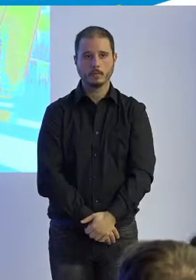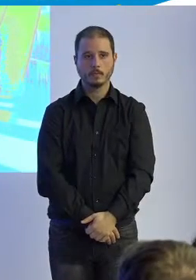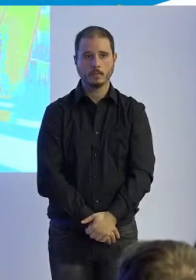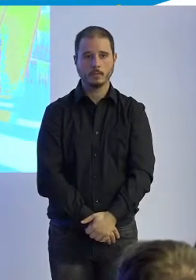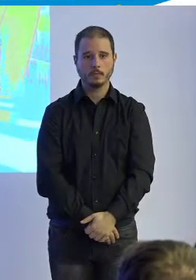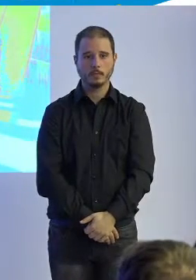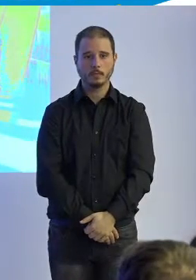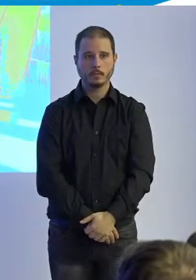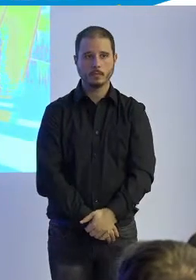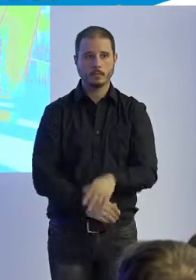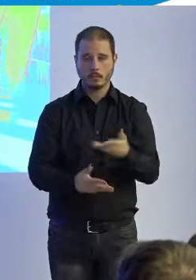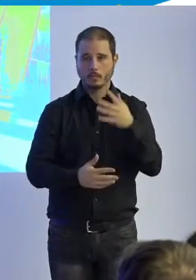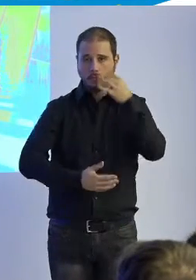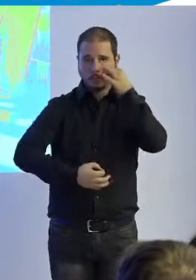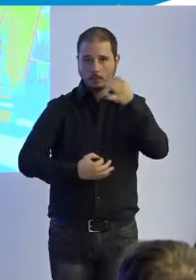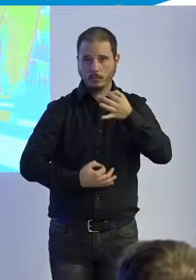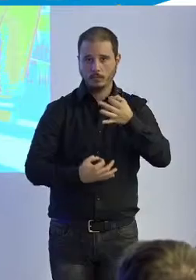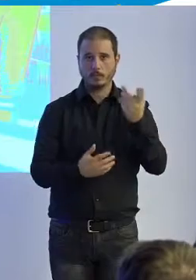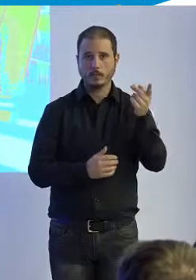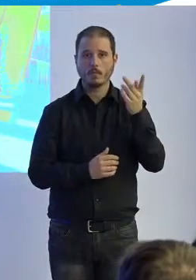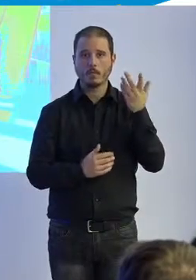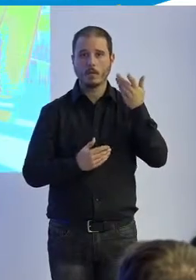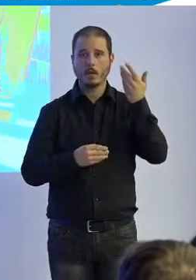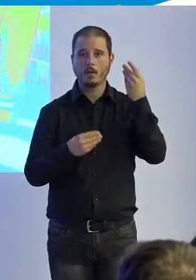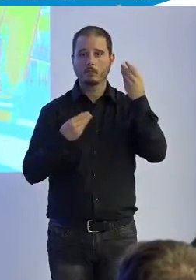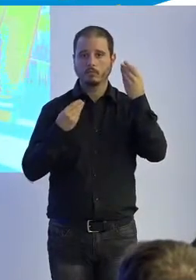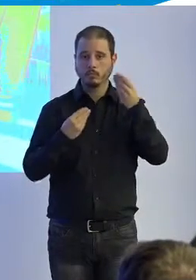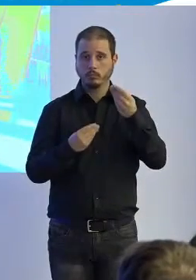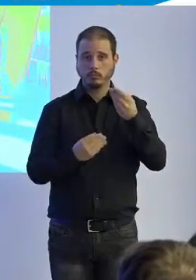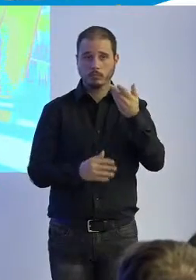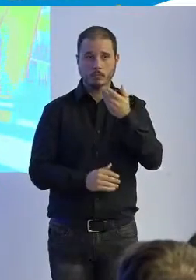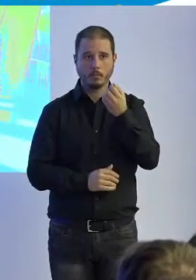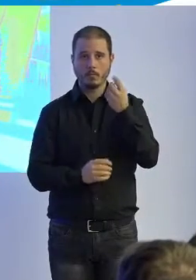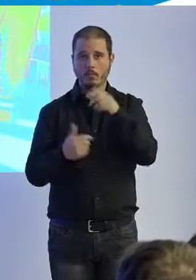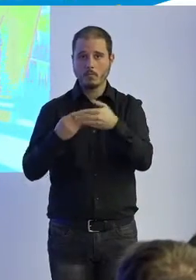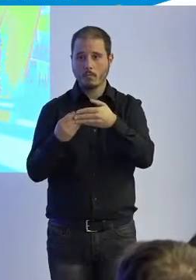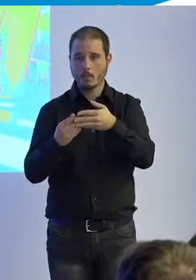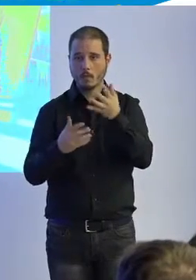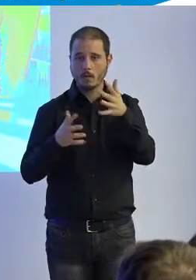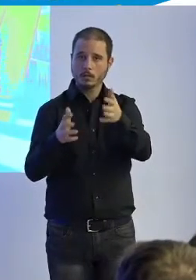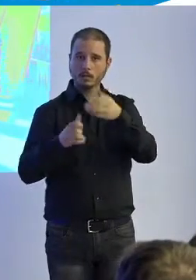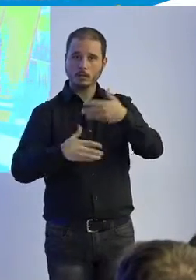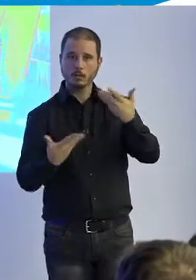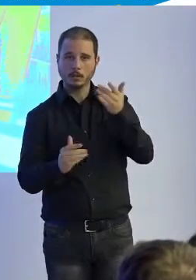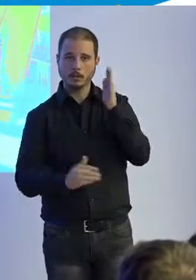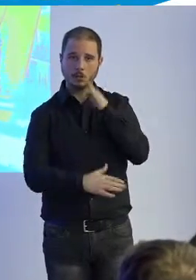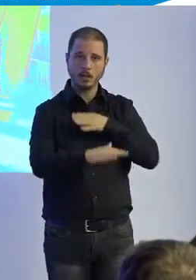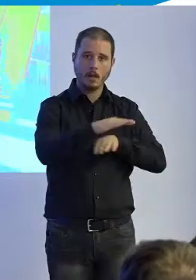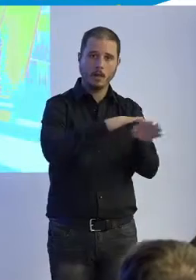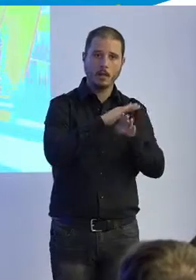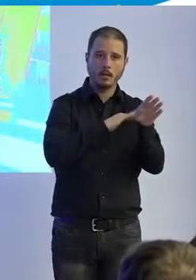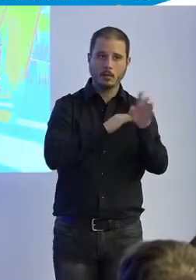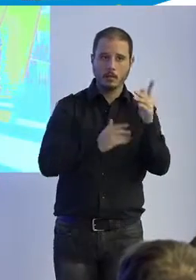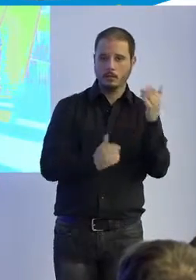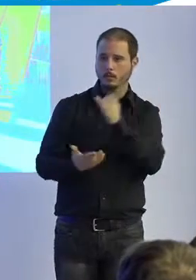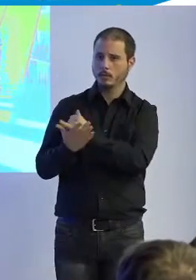Entonces, realmente, lo bueno de los videojuegos es que al final nos está sirviendo para todo el tema de accesibilidad, testearlo